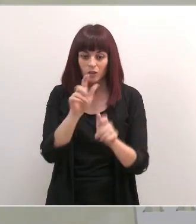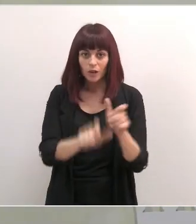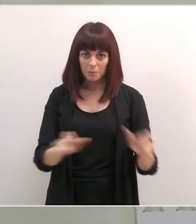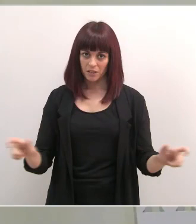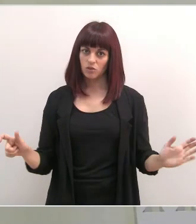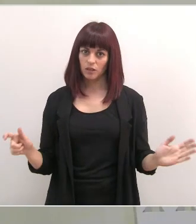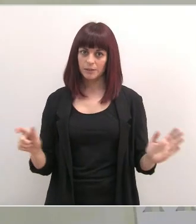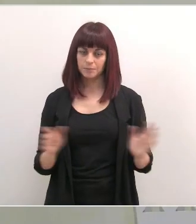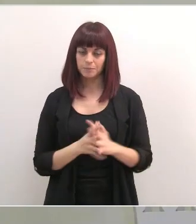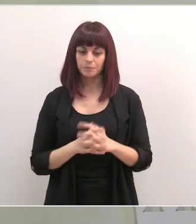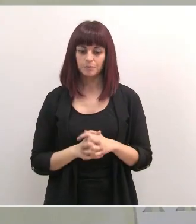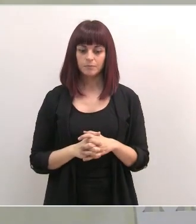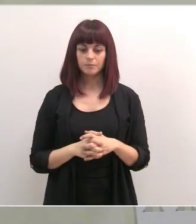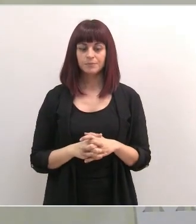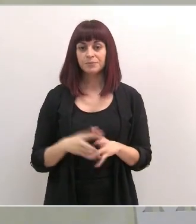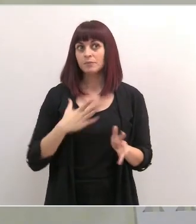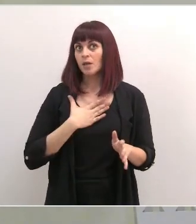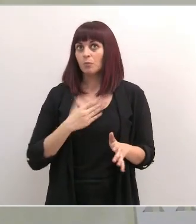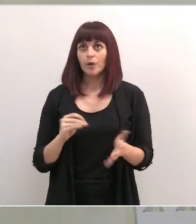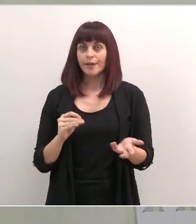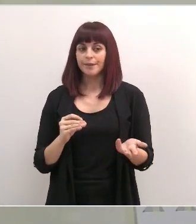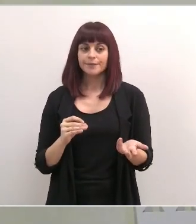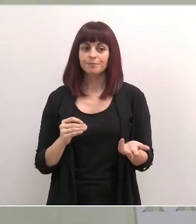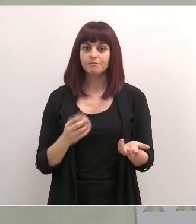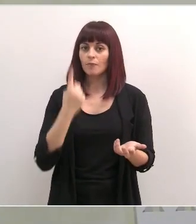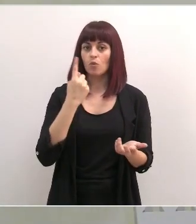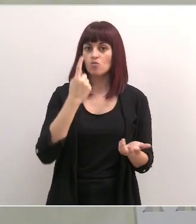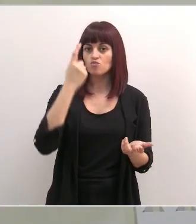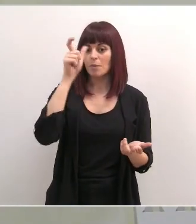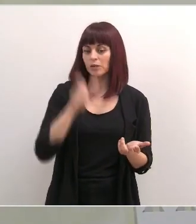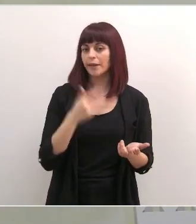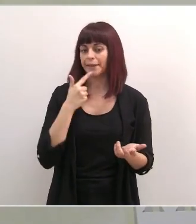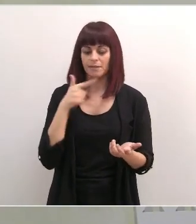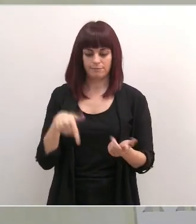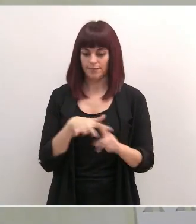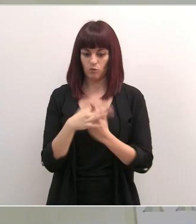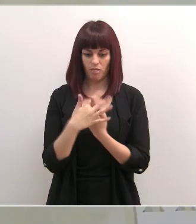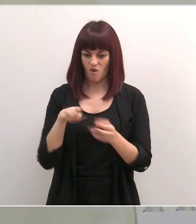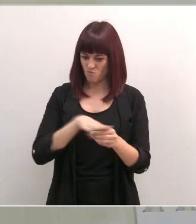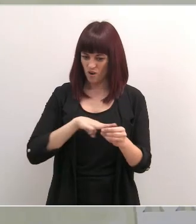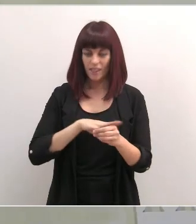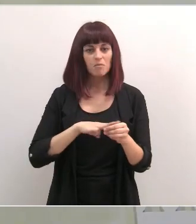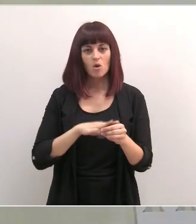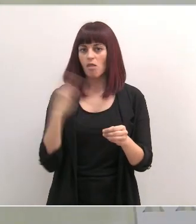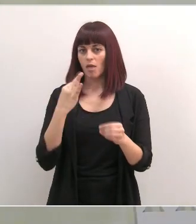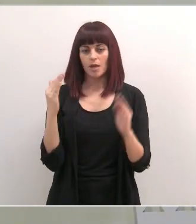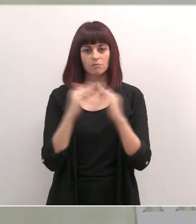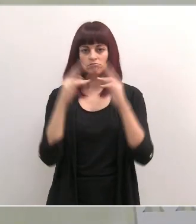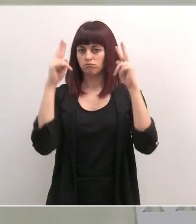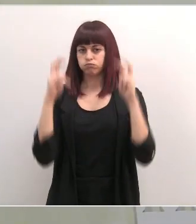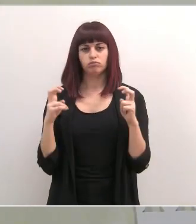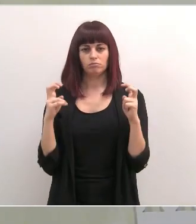Eso puede llegar el momento en que una persona diga, bueno, pues yo creo que este municipio, por las circunstancias que tiene, merece la pena hacer un